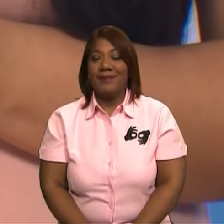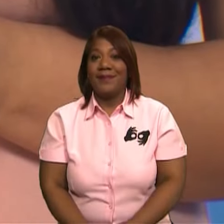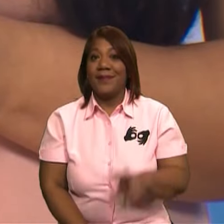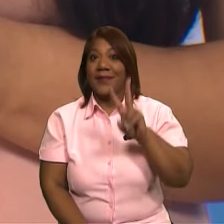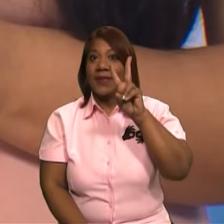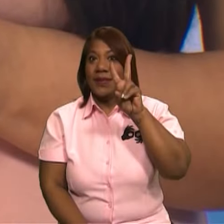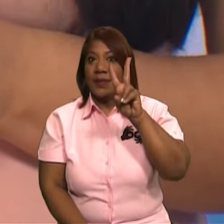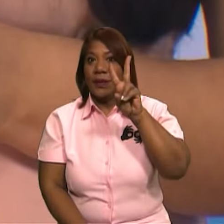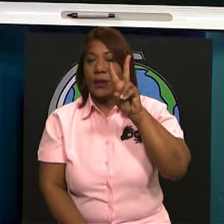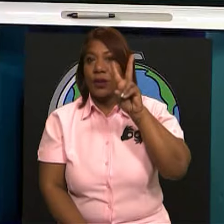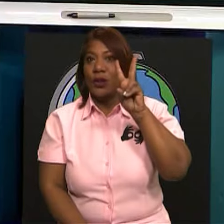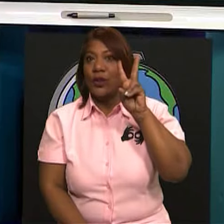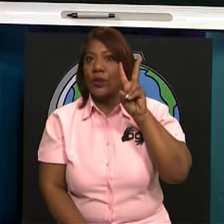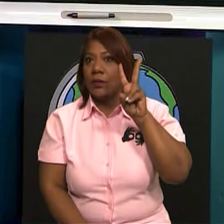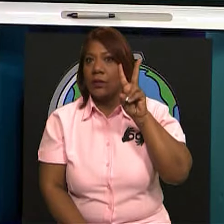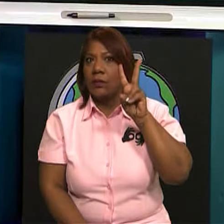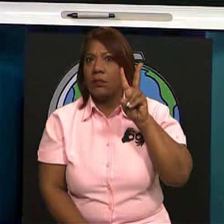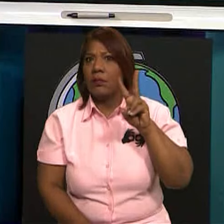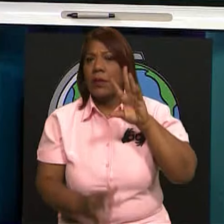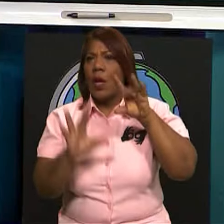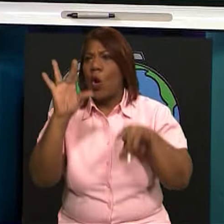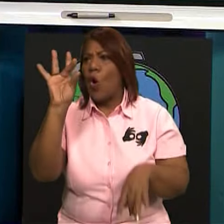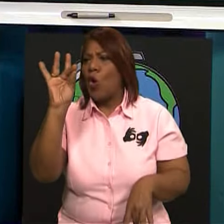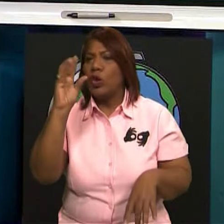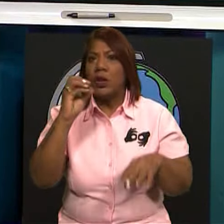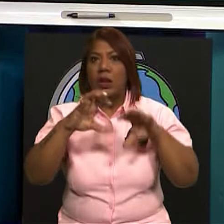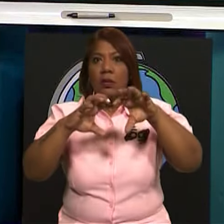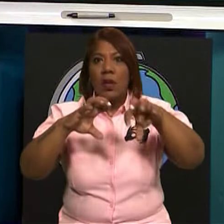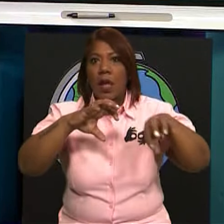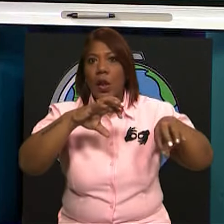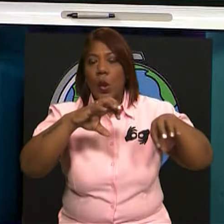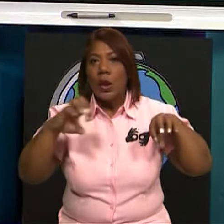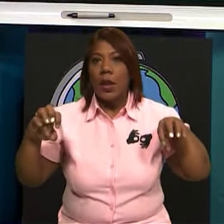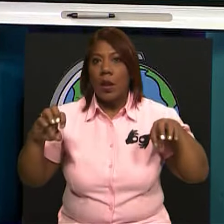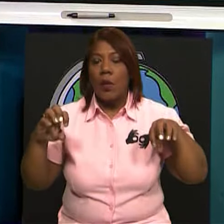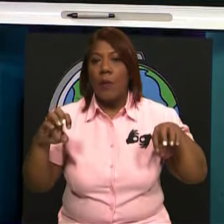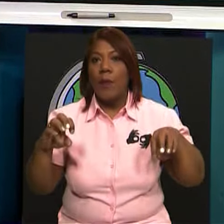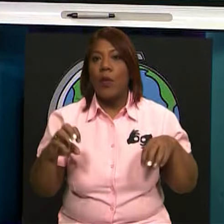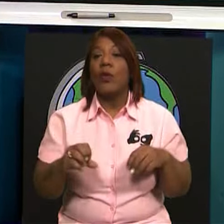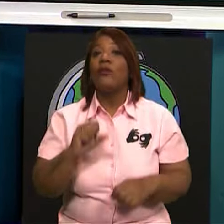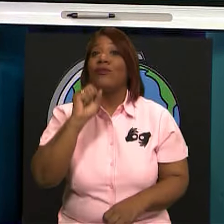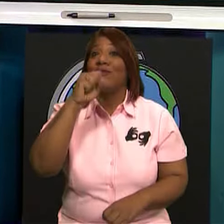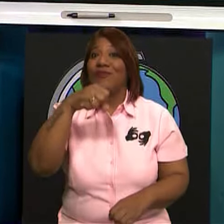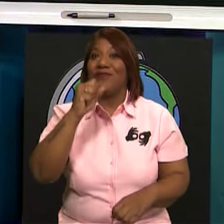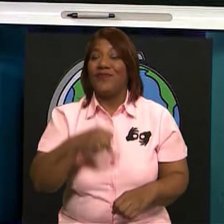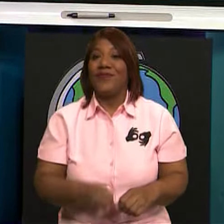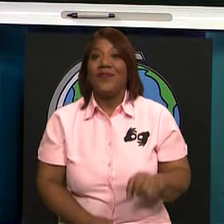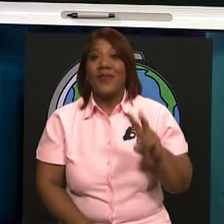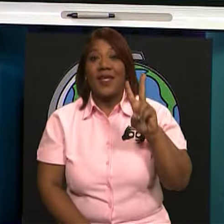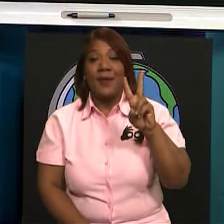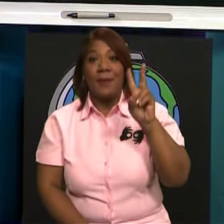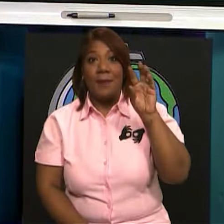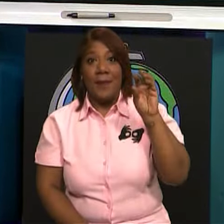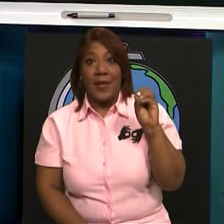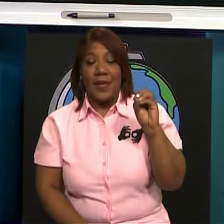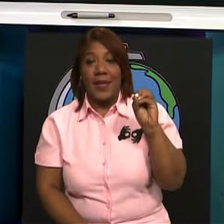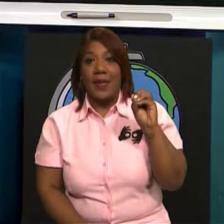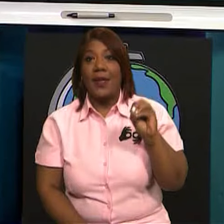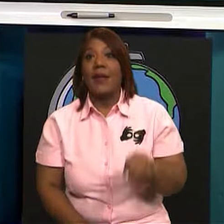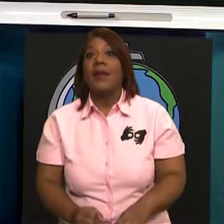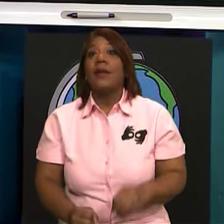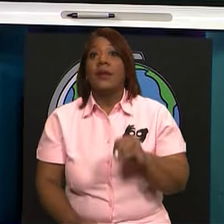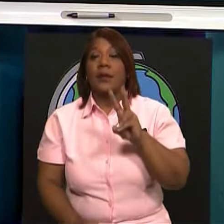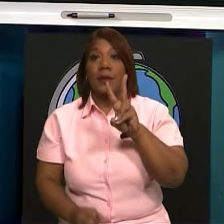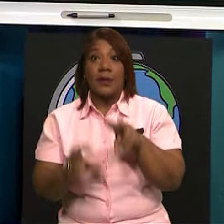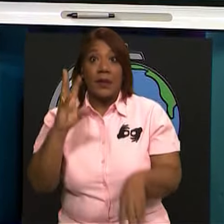¿cómo podemos dividir el 80 entre 2? Muy bien, lo descomponemos entonces en 20